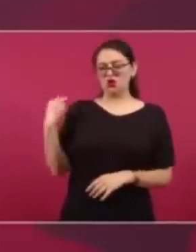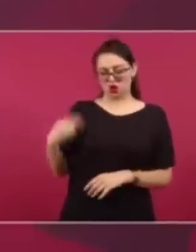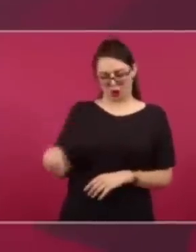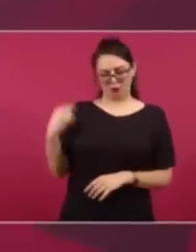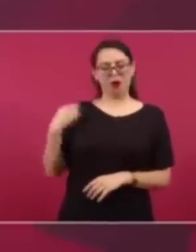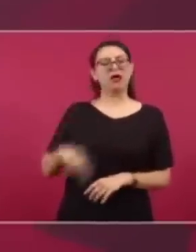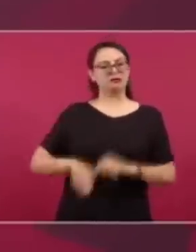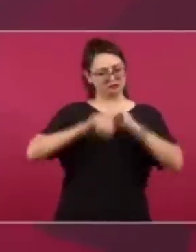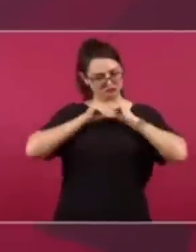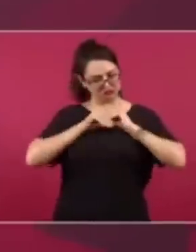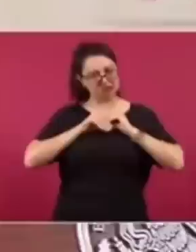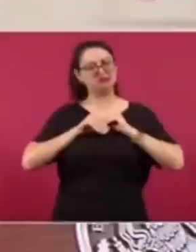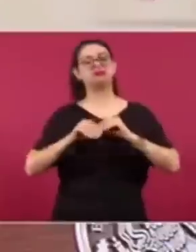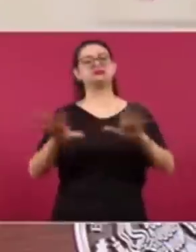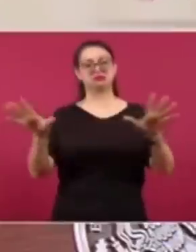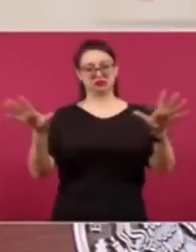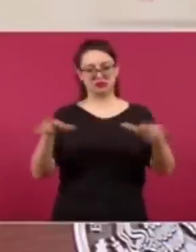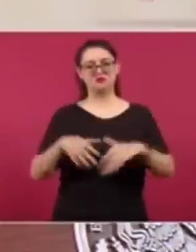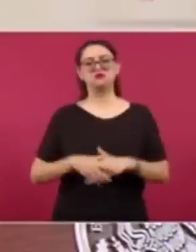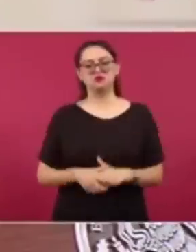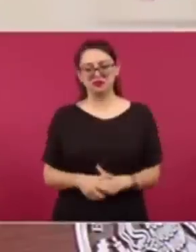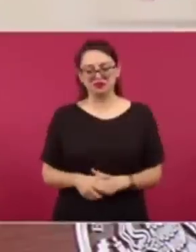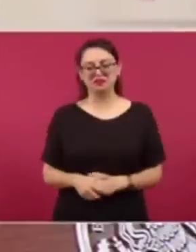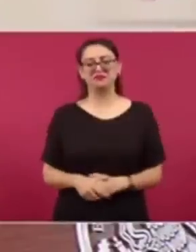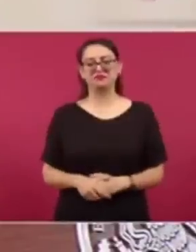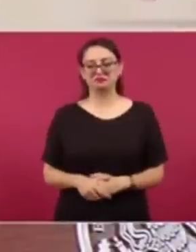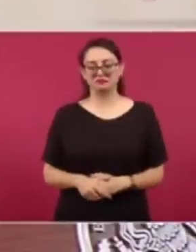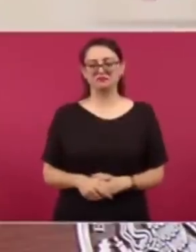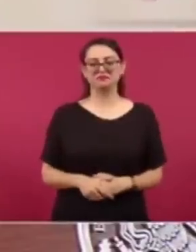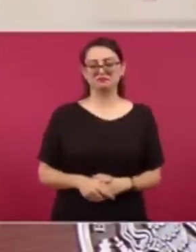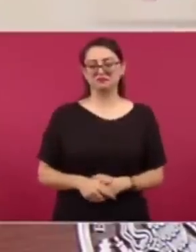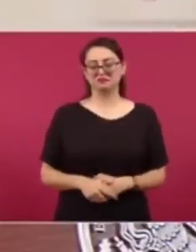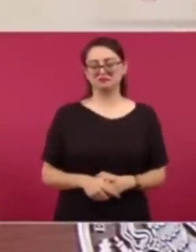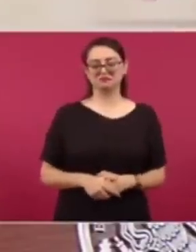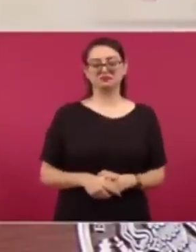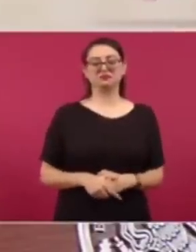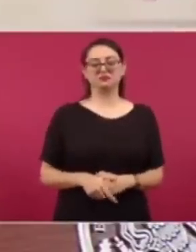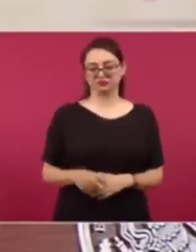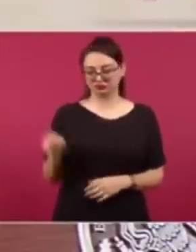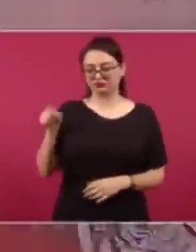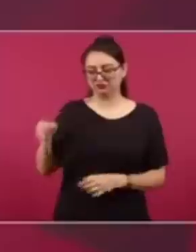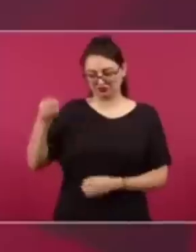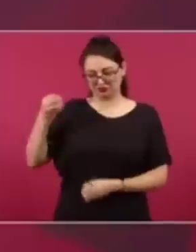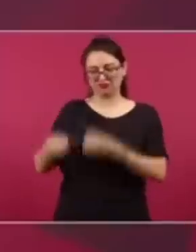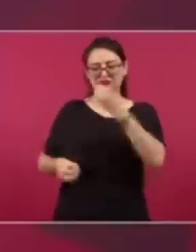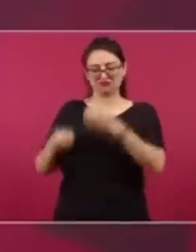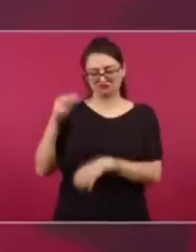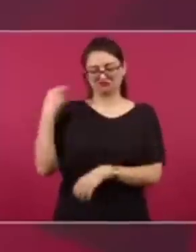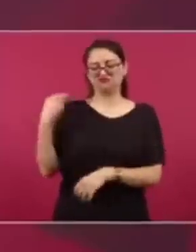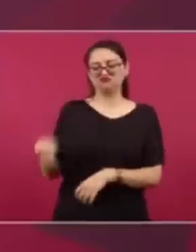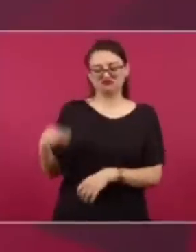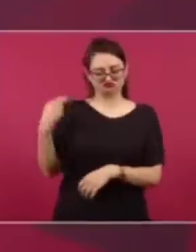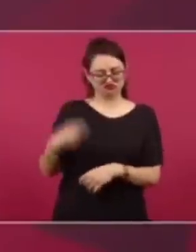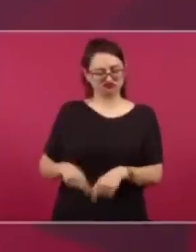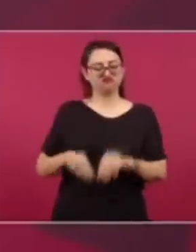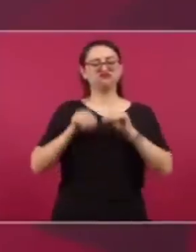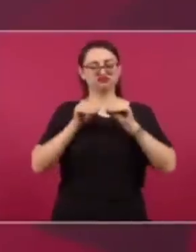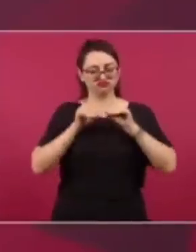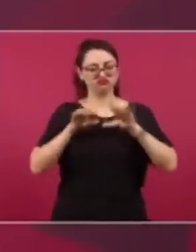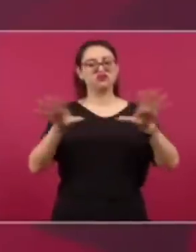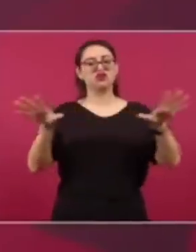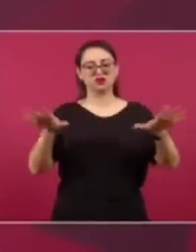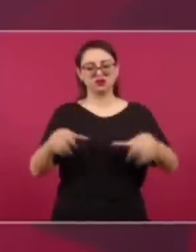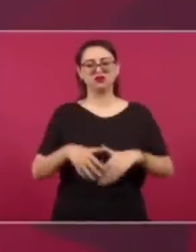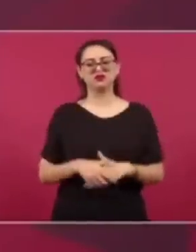conocer Quién es el juez o la jueza y así